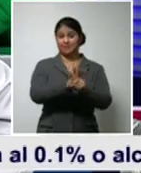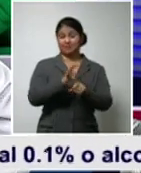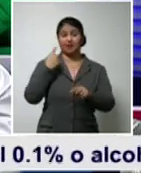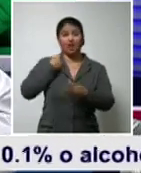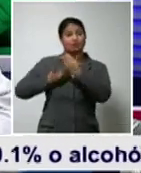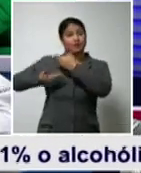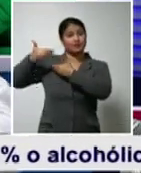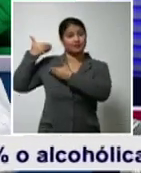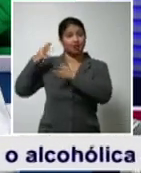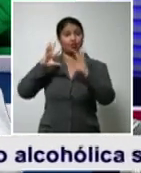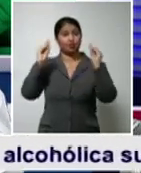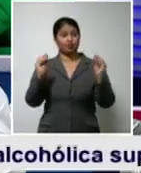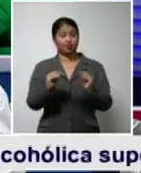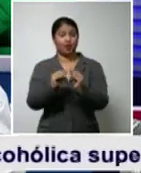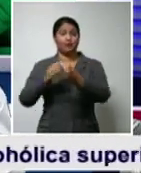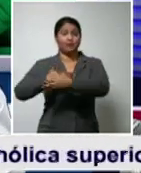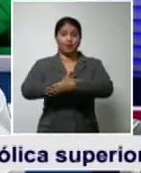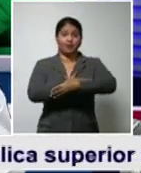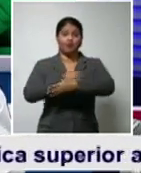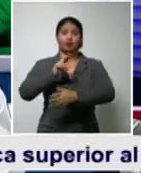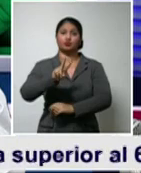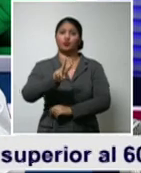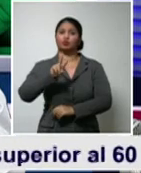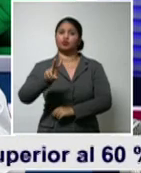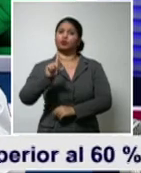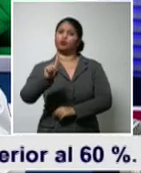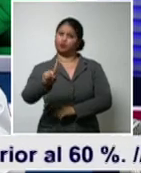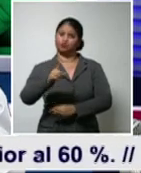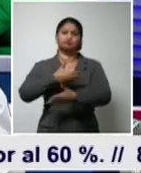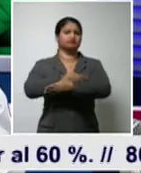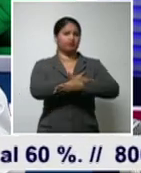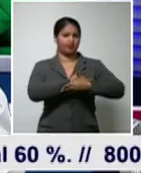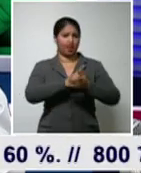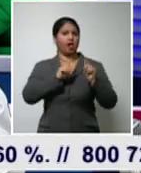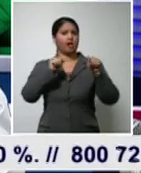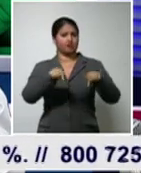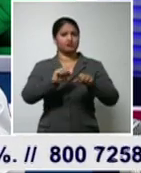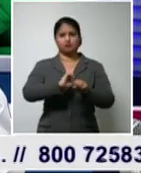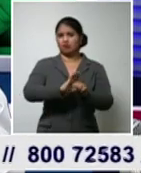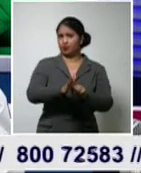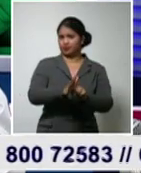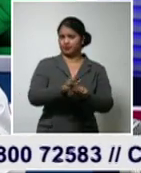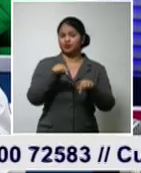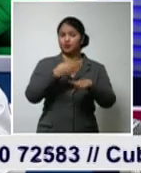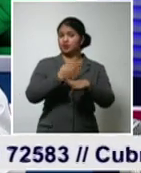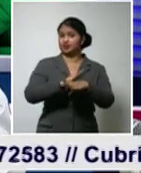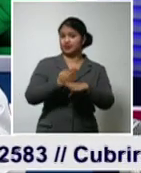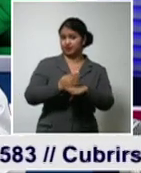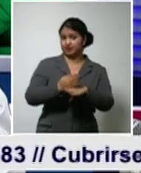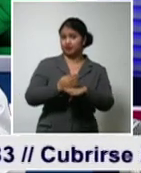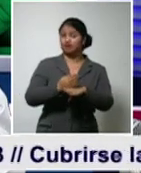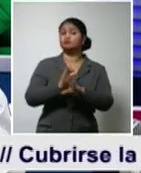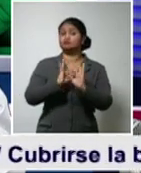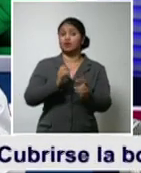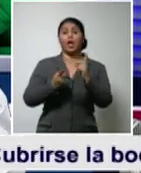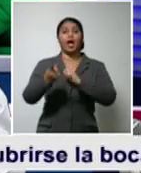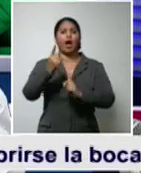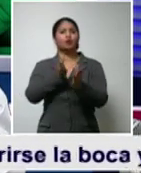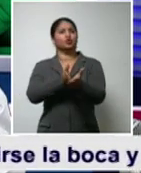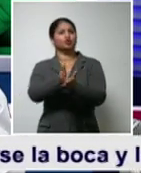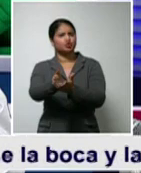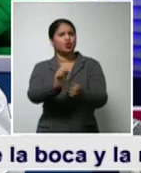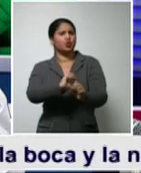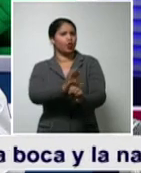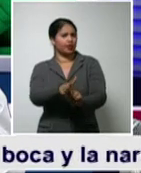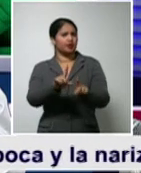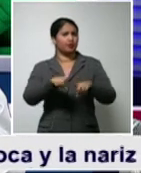lactantes que han padecido la enfermedad. Han padecido y la padecen, porque hay un número de ellos